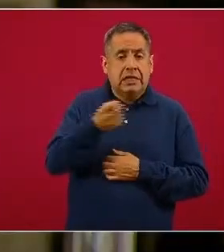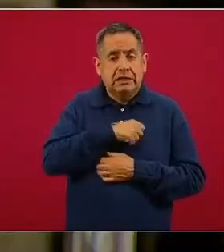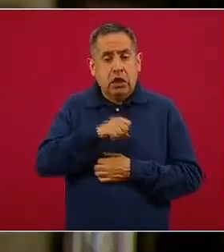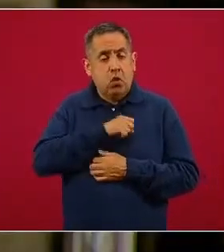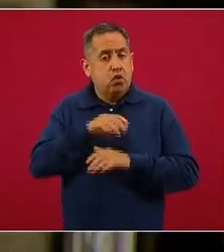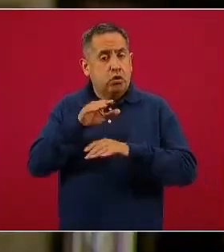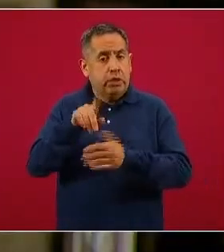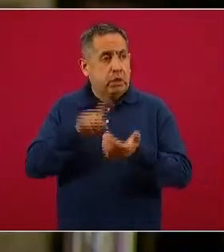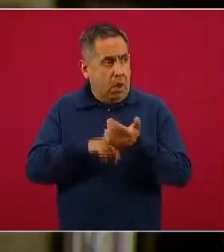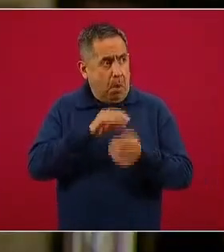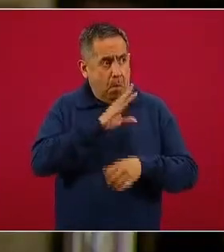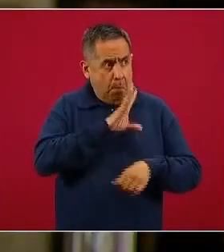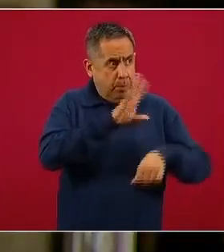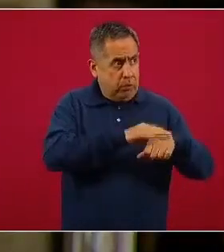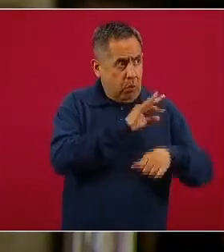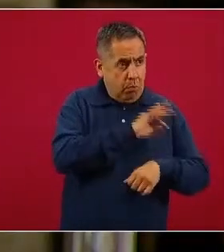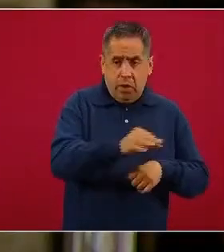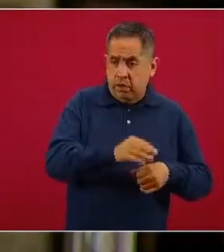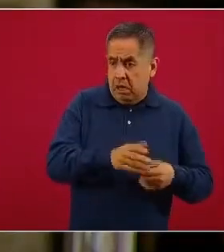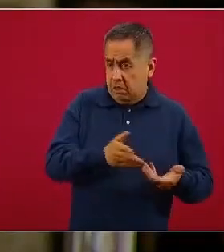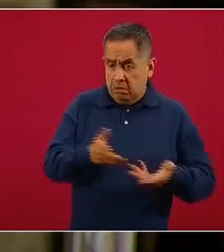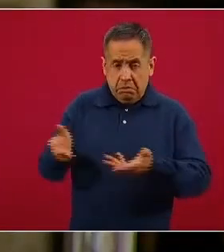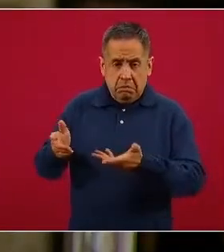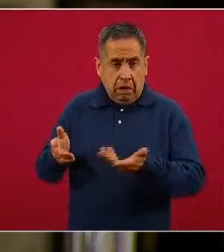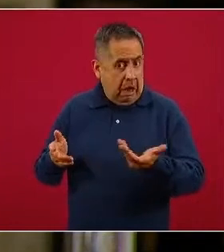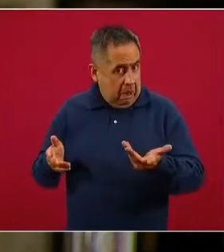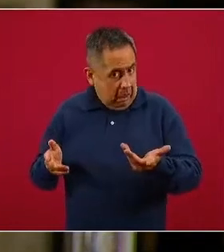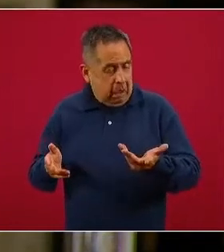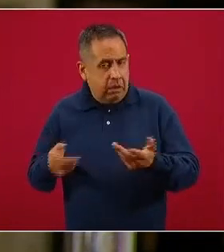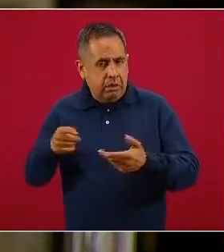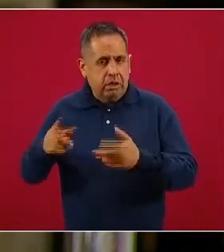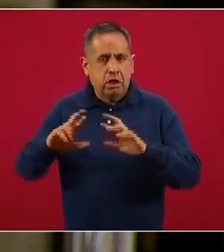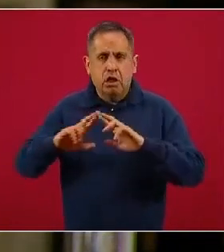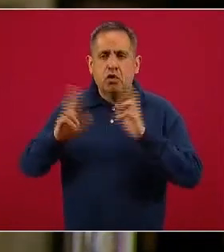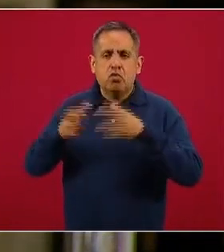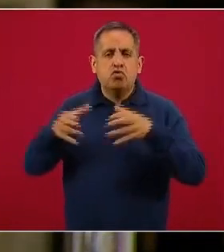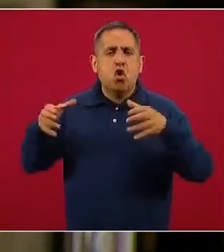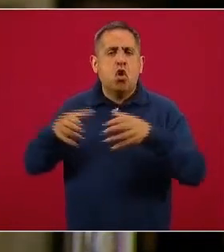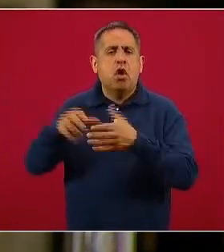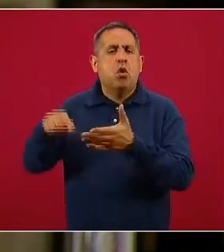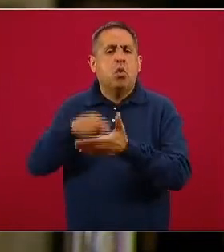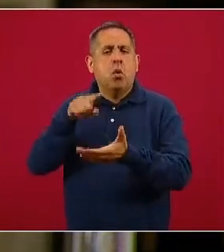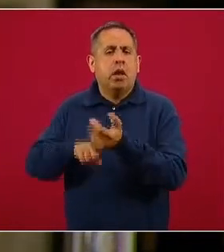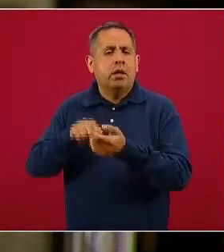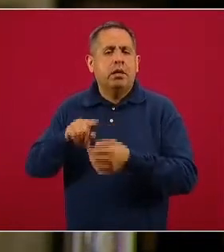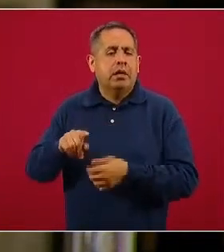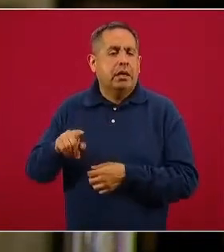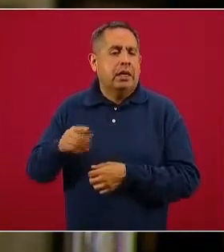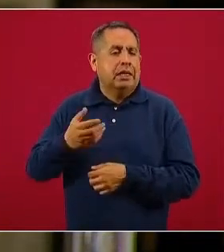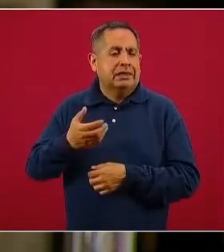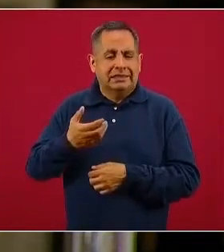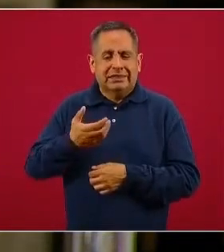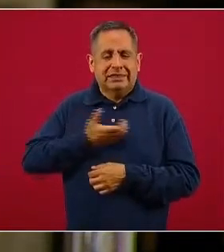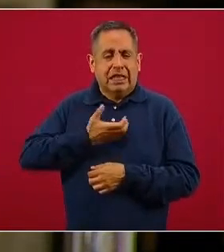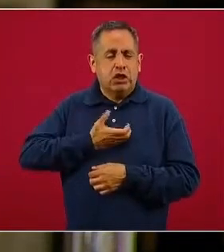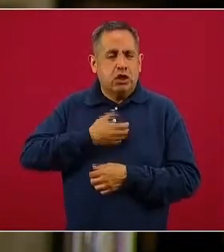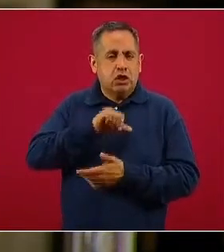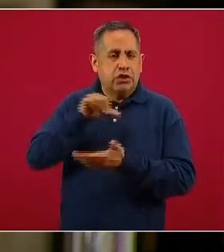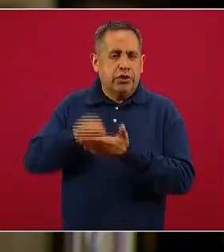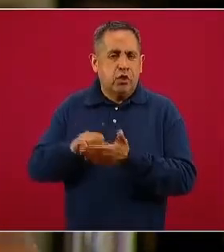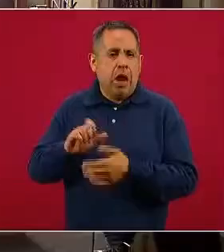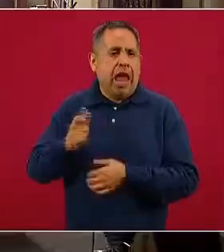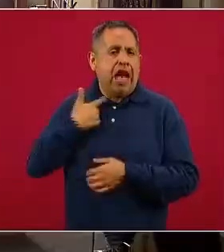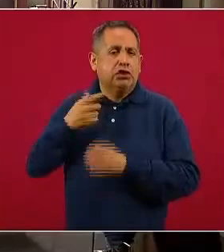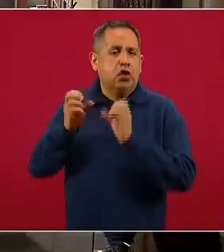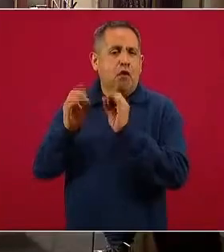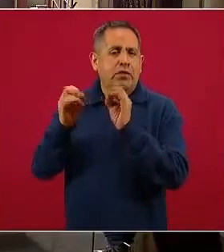al respecto para realizar esta reunión en el recinto de Jicotenca, el viejo Senado. Sin